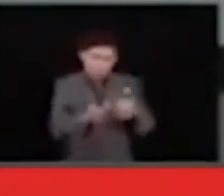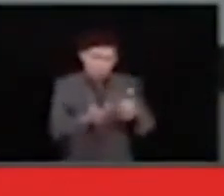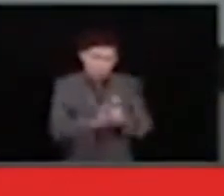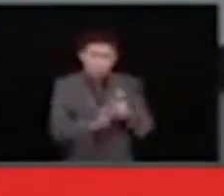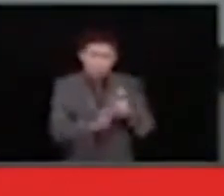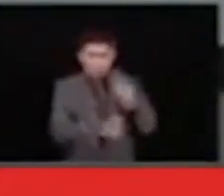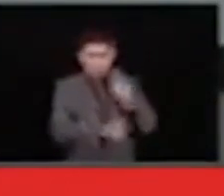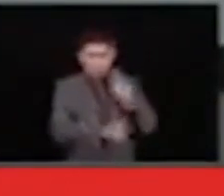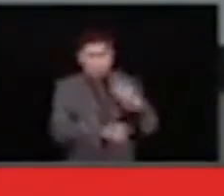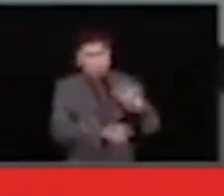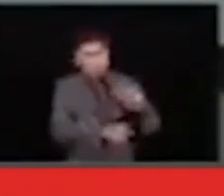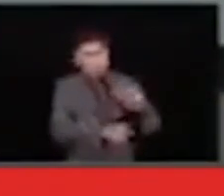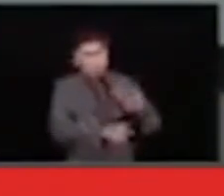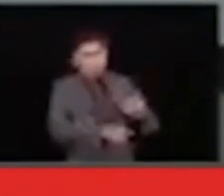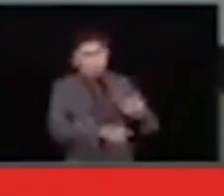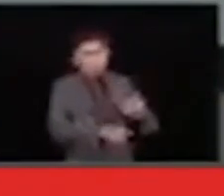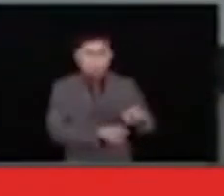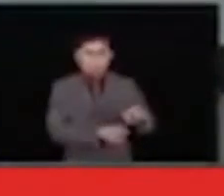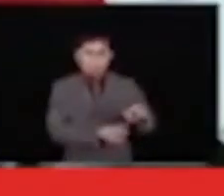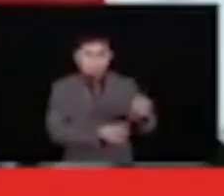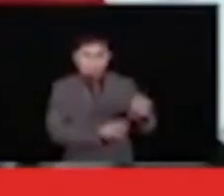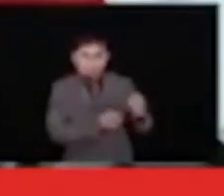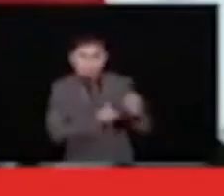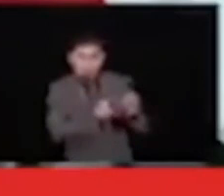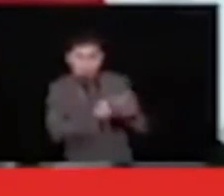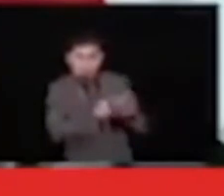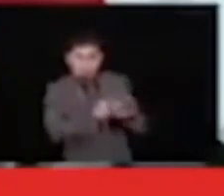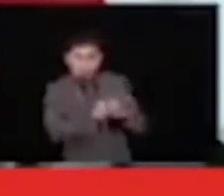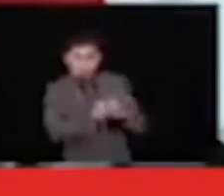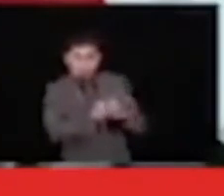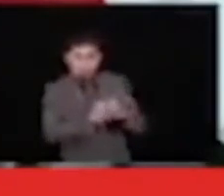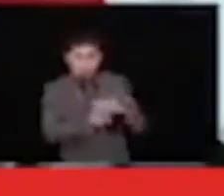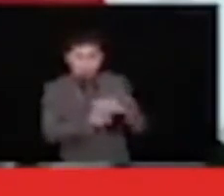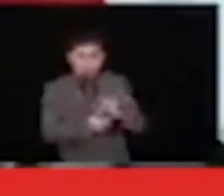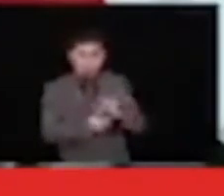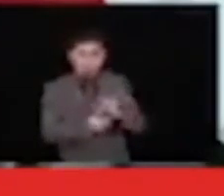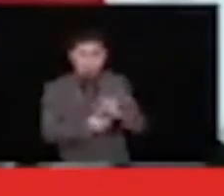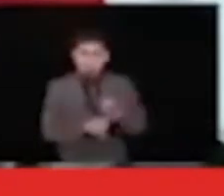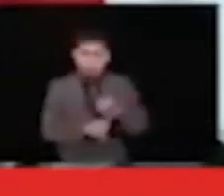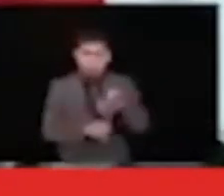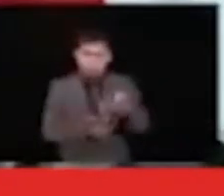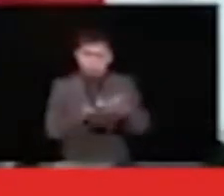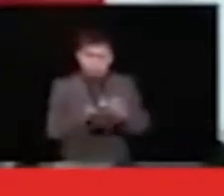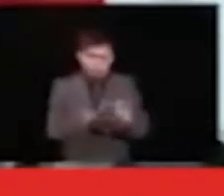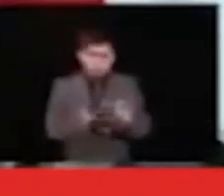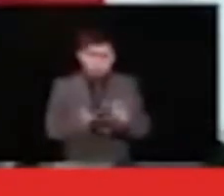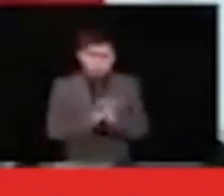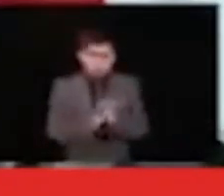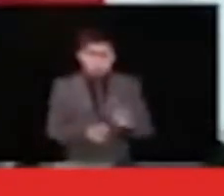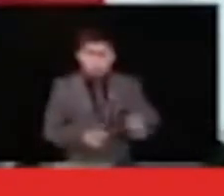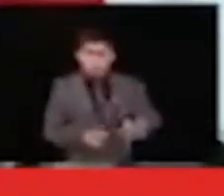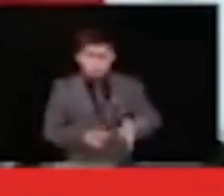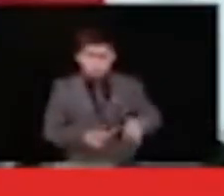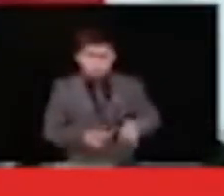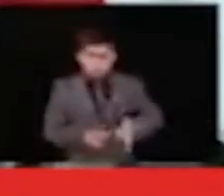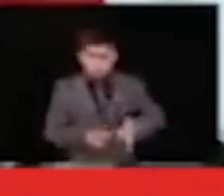partido. No me respalda en mi biografía ni ningún grupo de